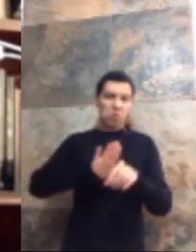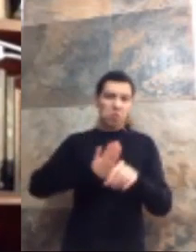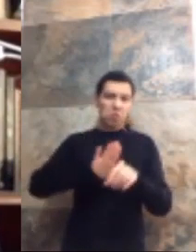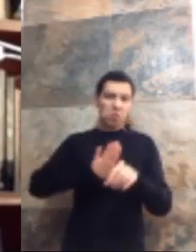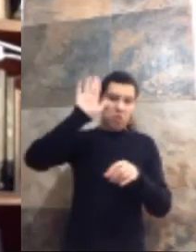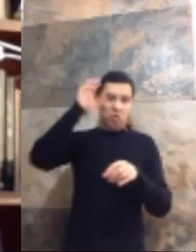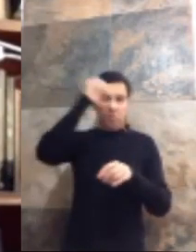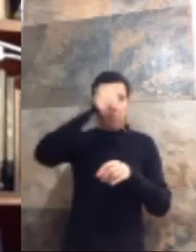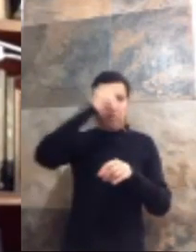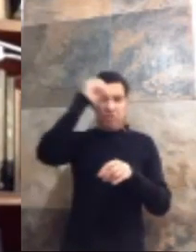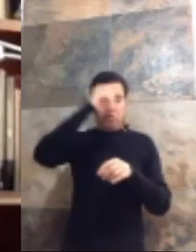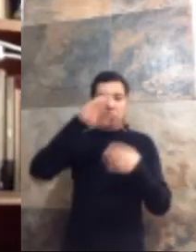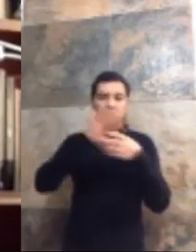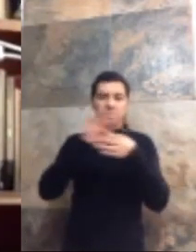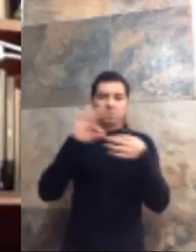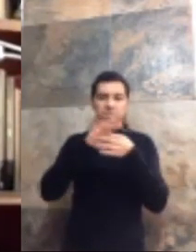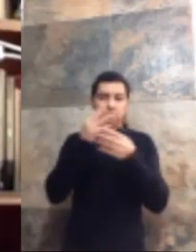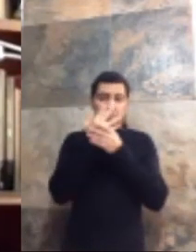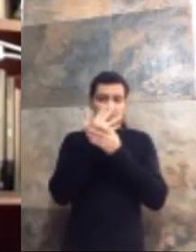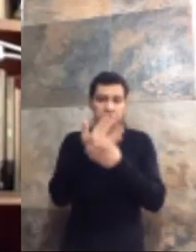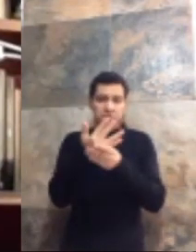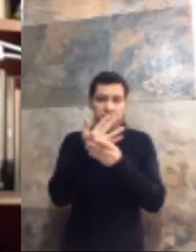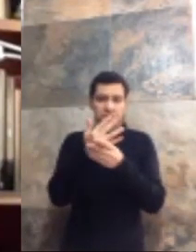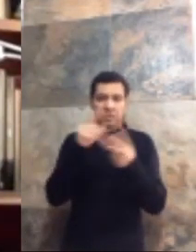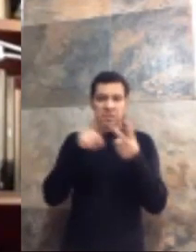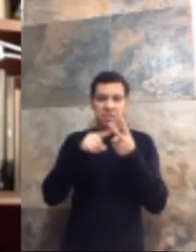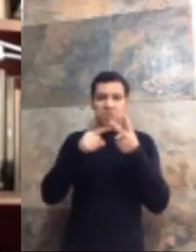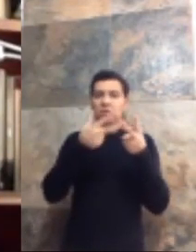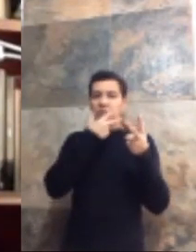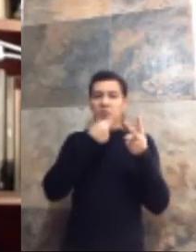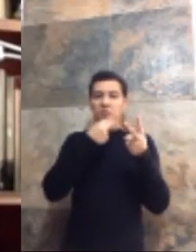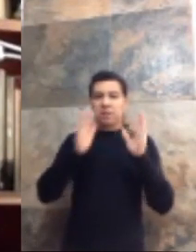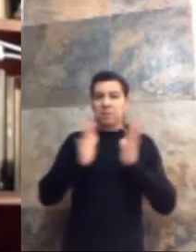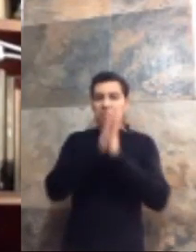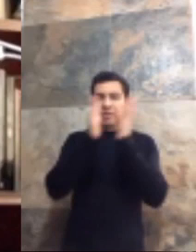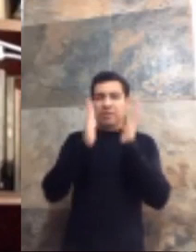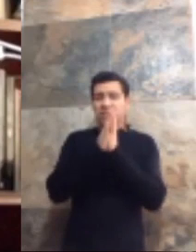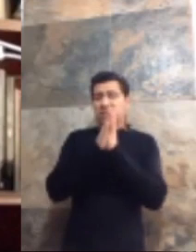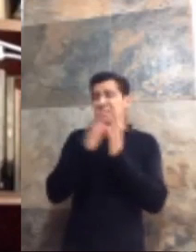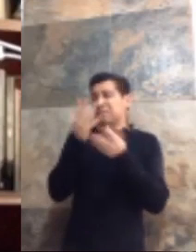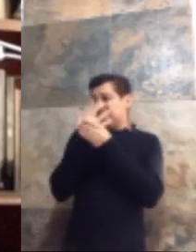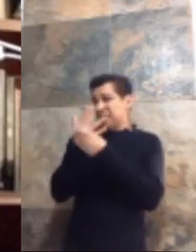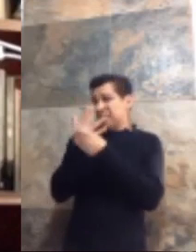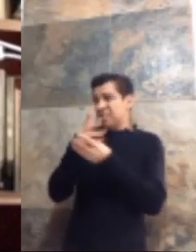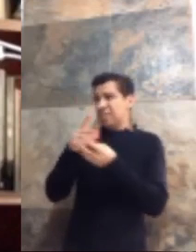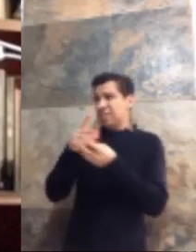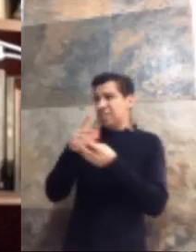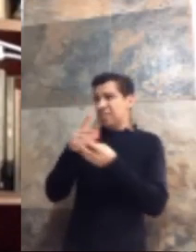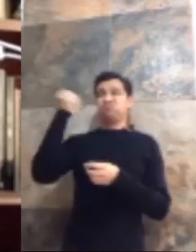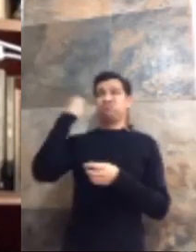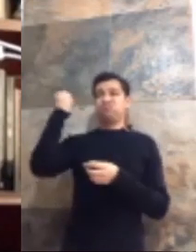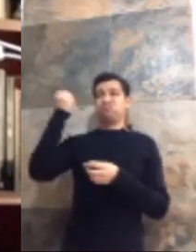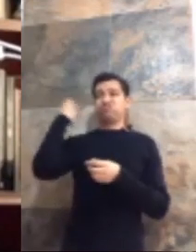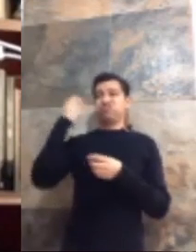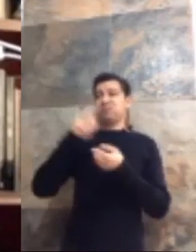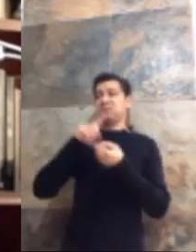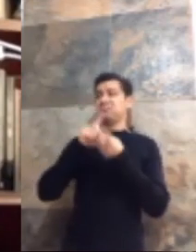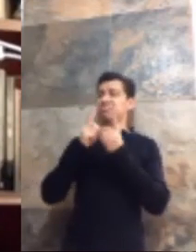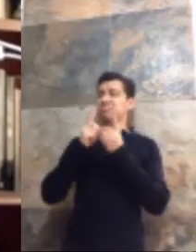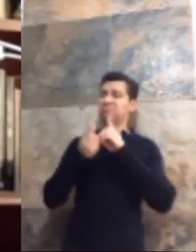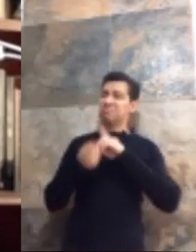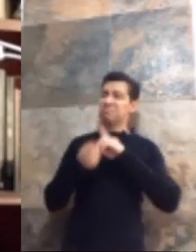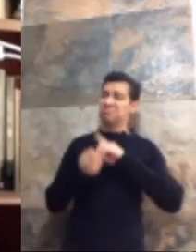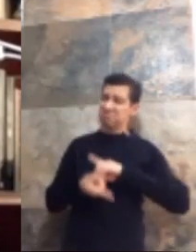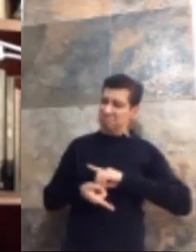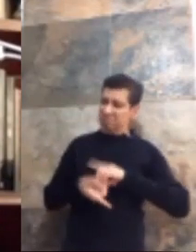resuelto. Hubo un participante que decía que ya lo había deprimido la conferencia. Y efectivamente creo que una